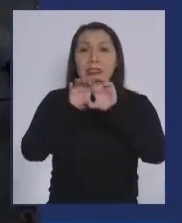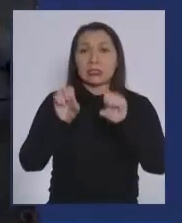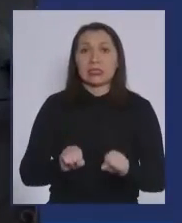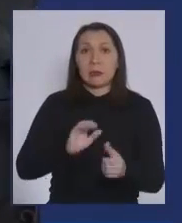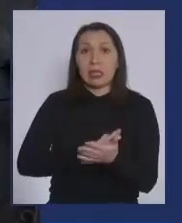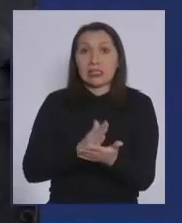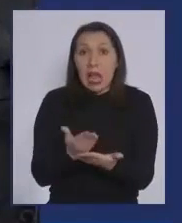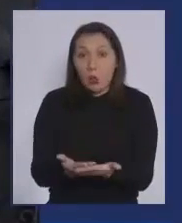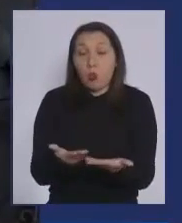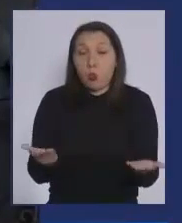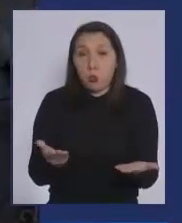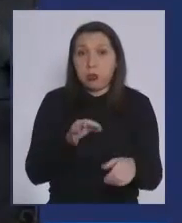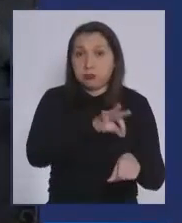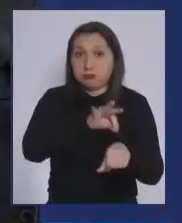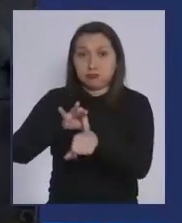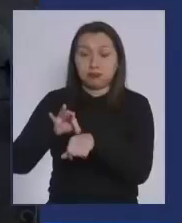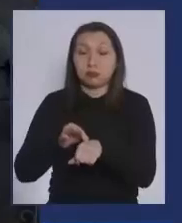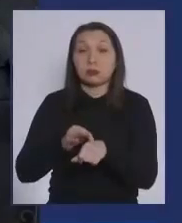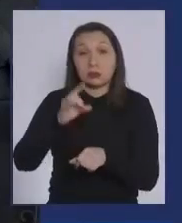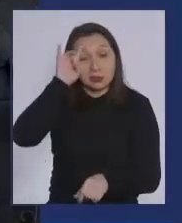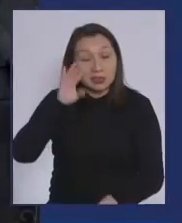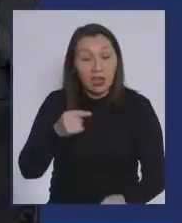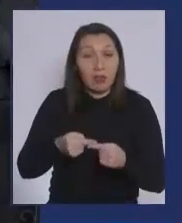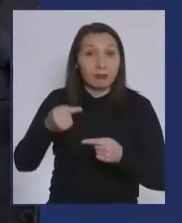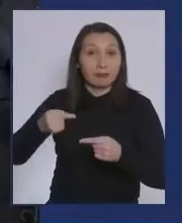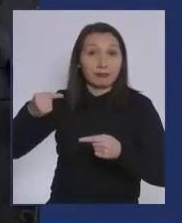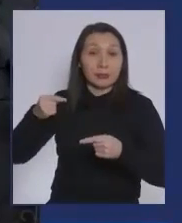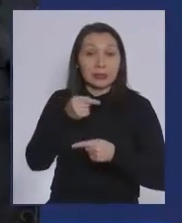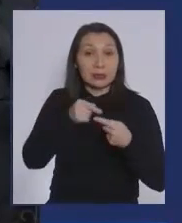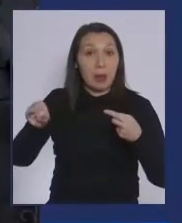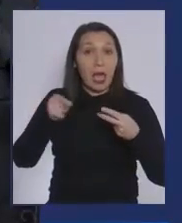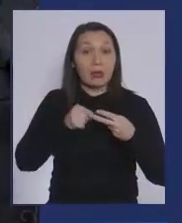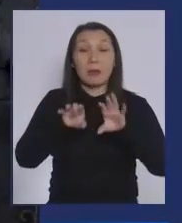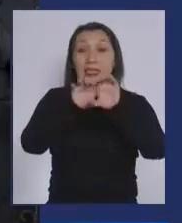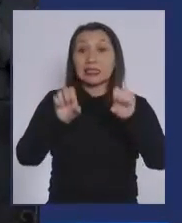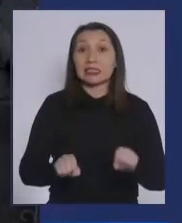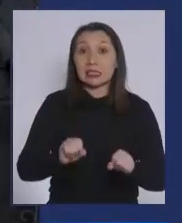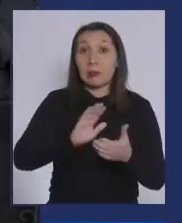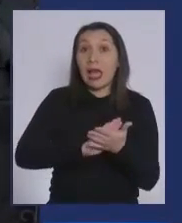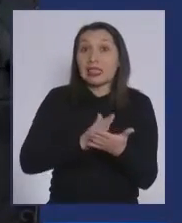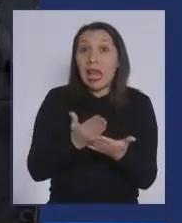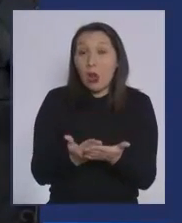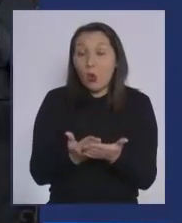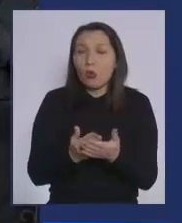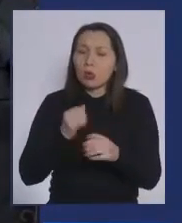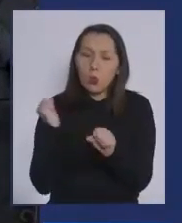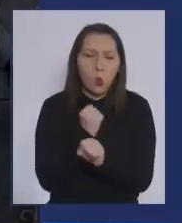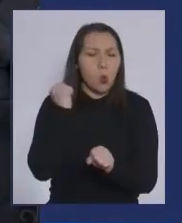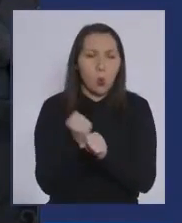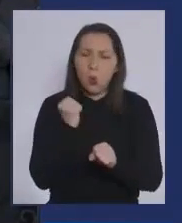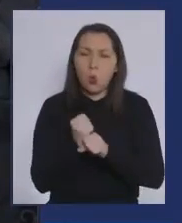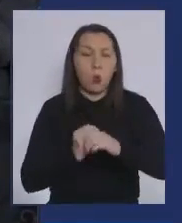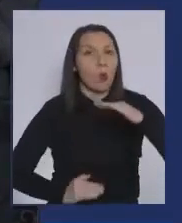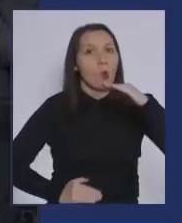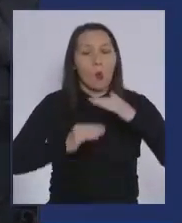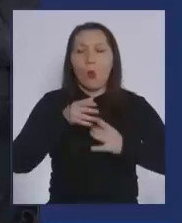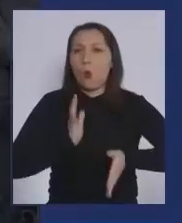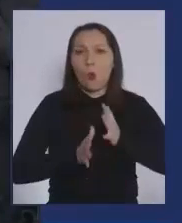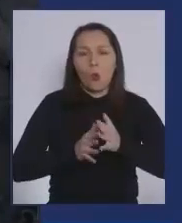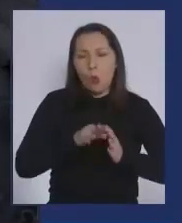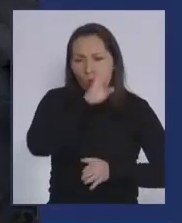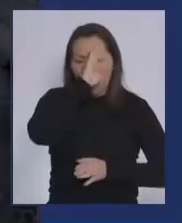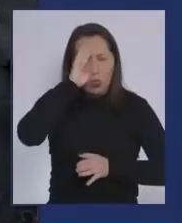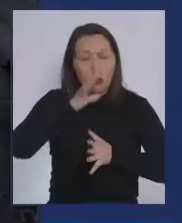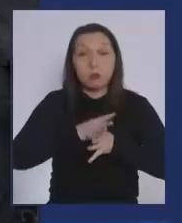sabemos que durante las últimas semanas nuestro sistema de salud estuvo trabajando al máximo de sus